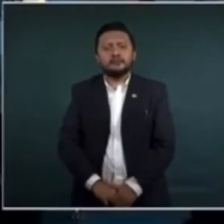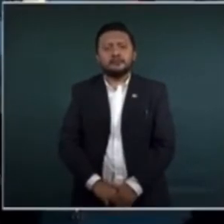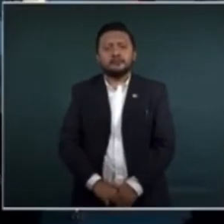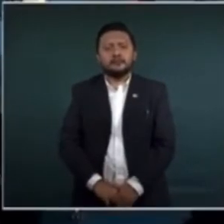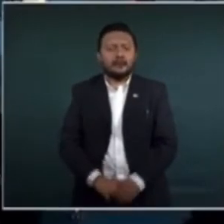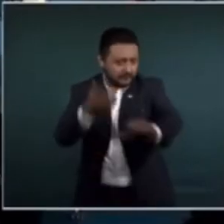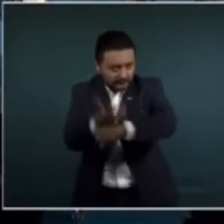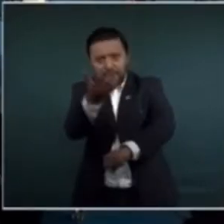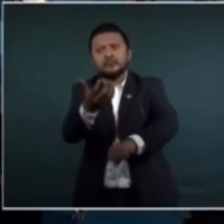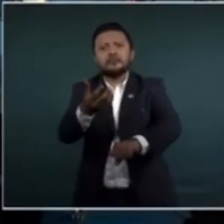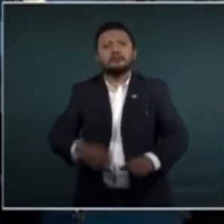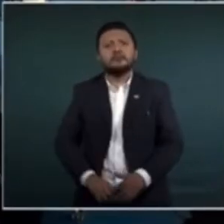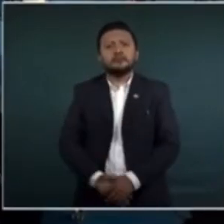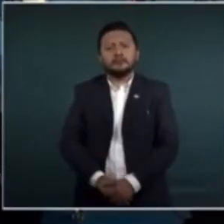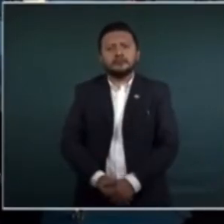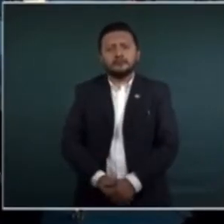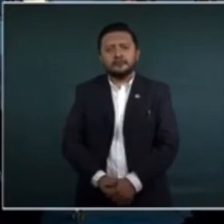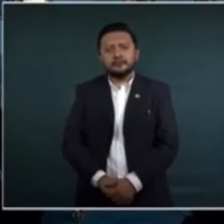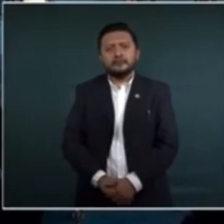En el caso de Estados Unidos,